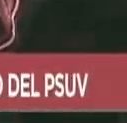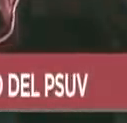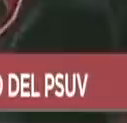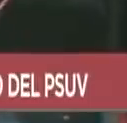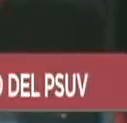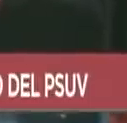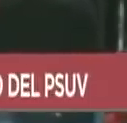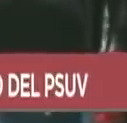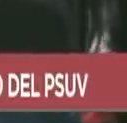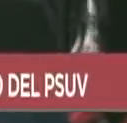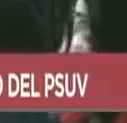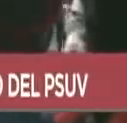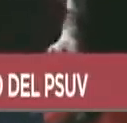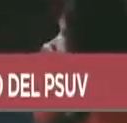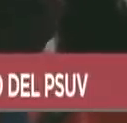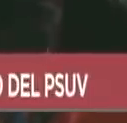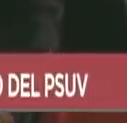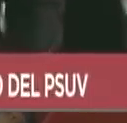Partido Podemos,